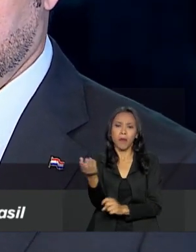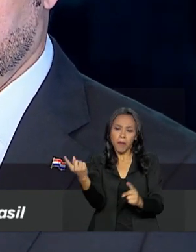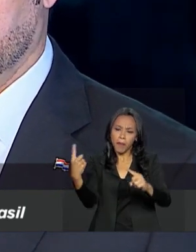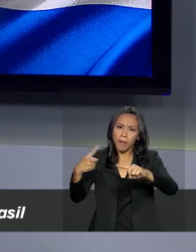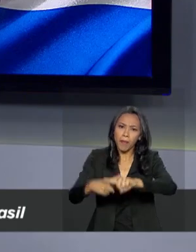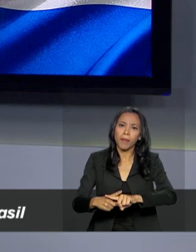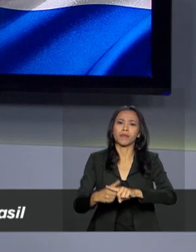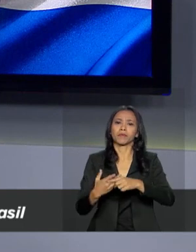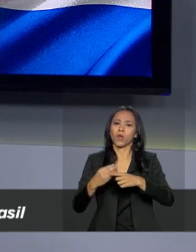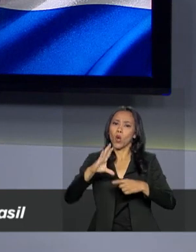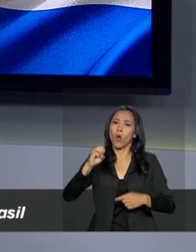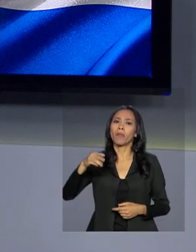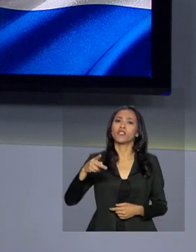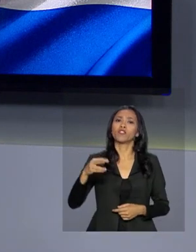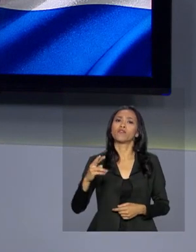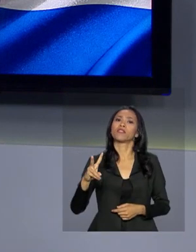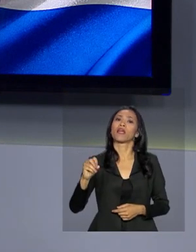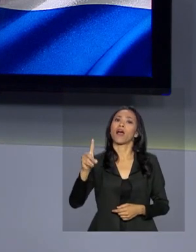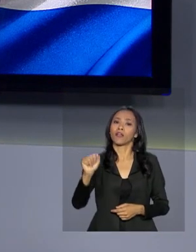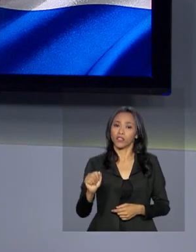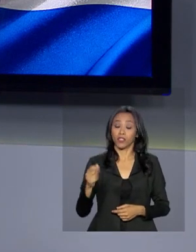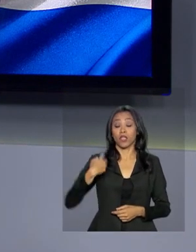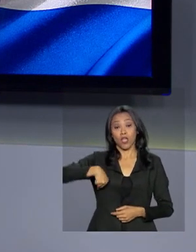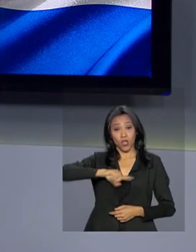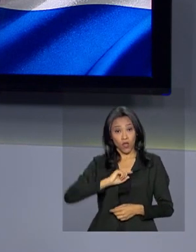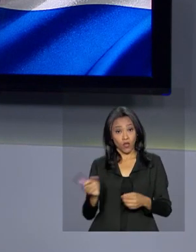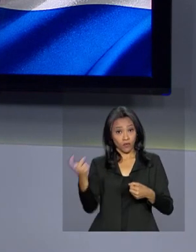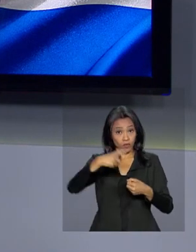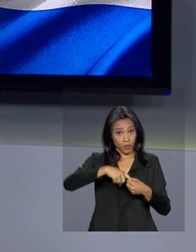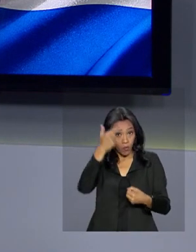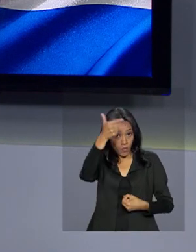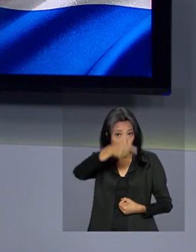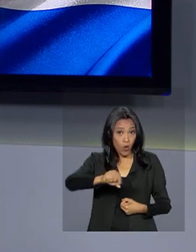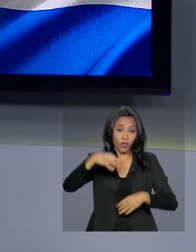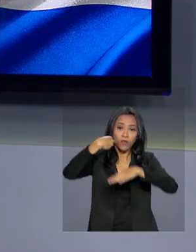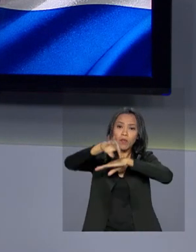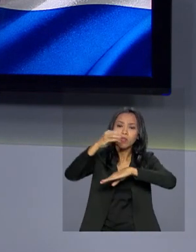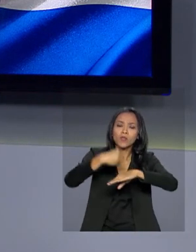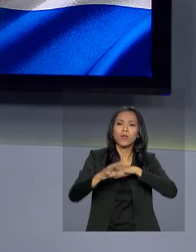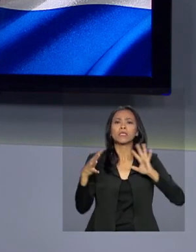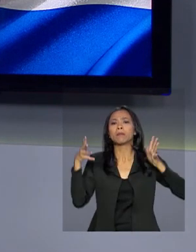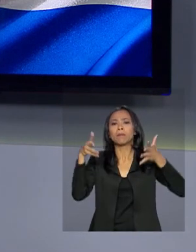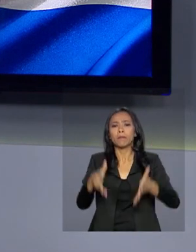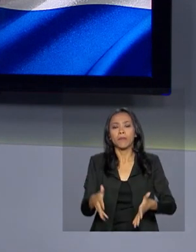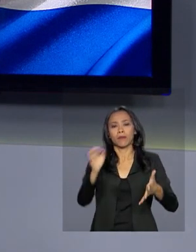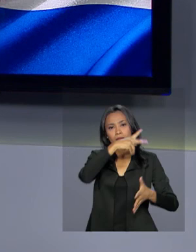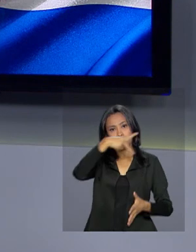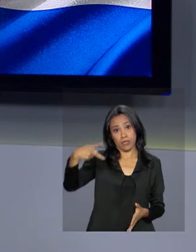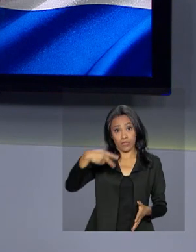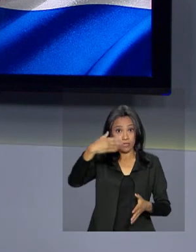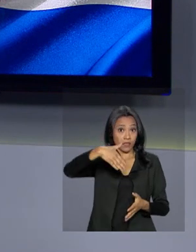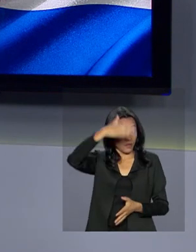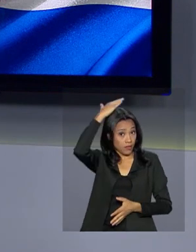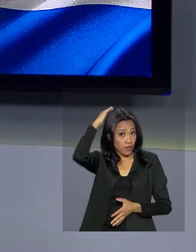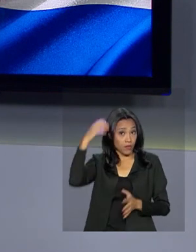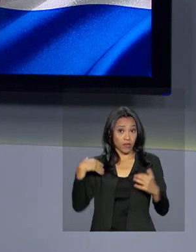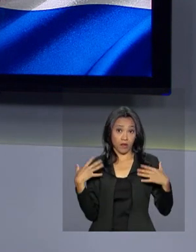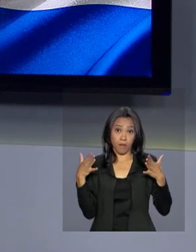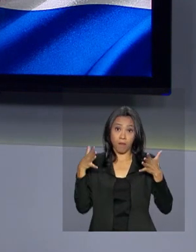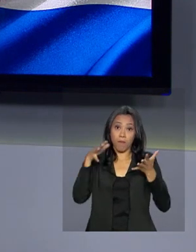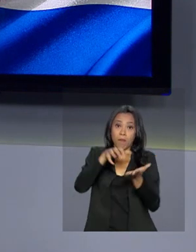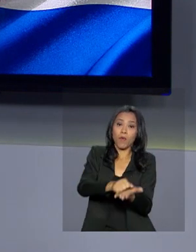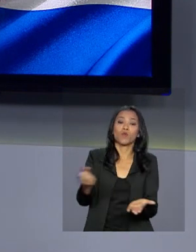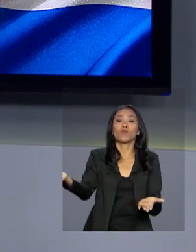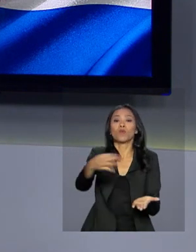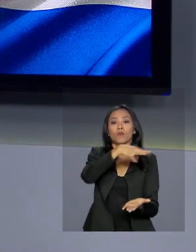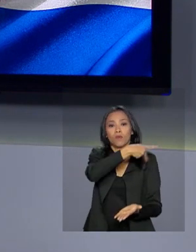competitividad. Nós voltamos a qualquer momento com outras informações sobre a participação do presidente Michel Temer na posse do novo